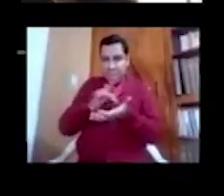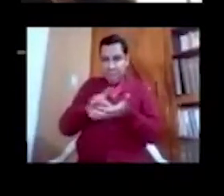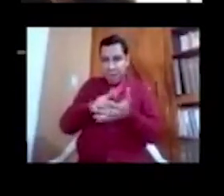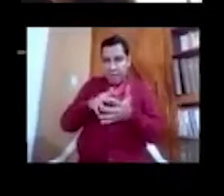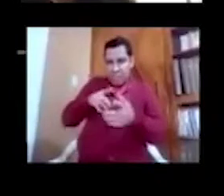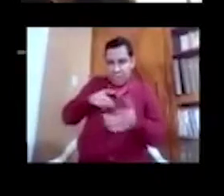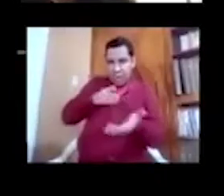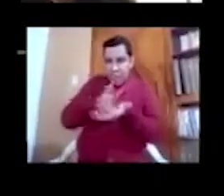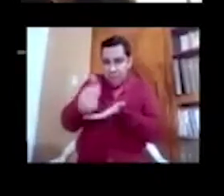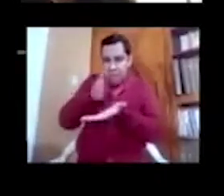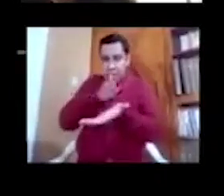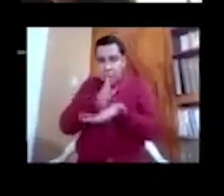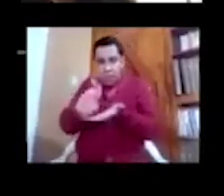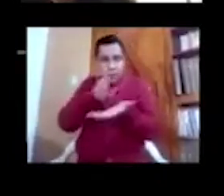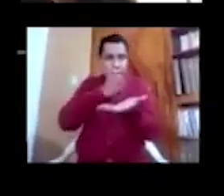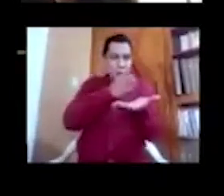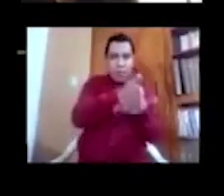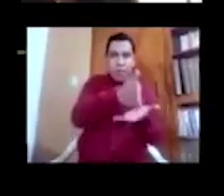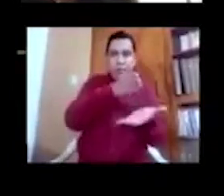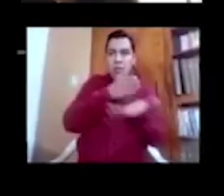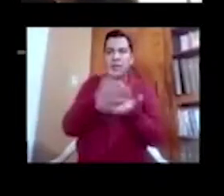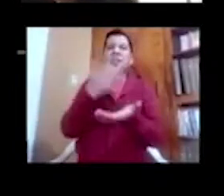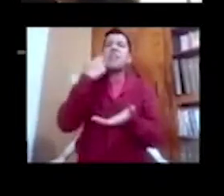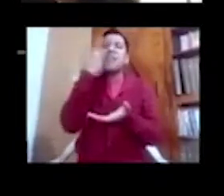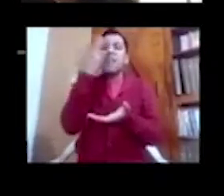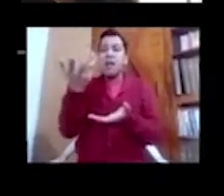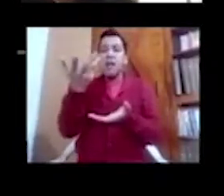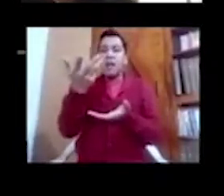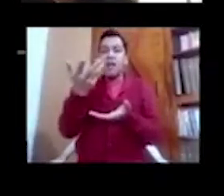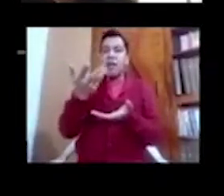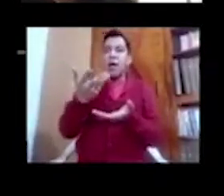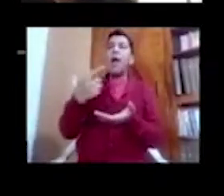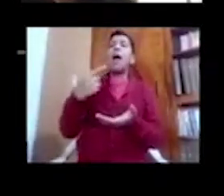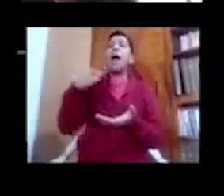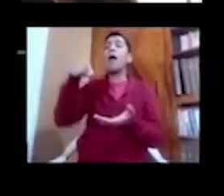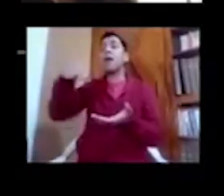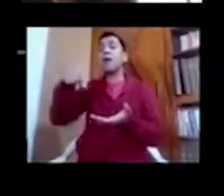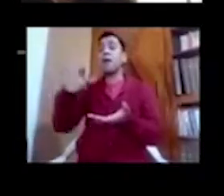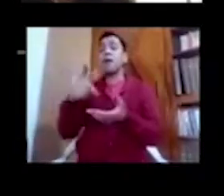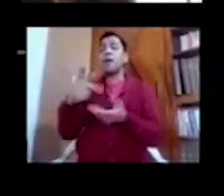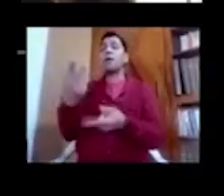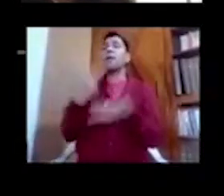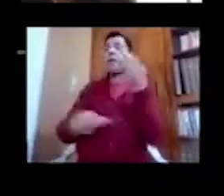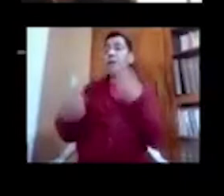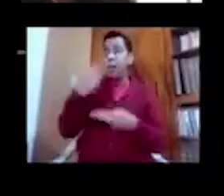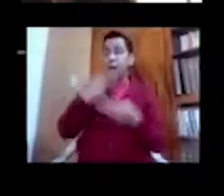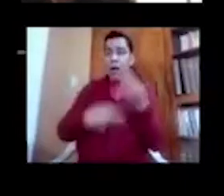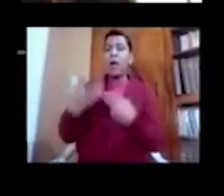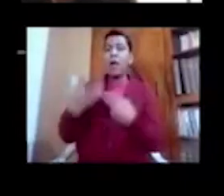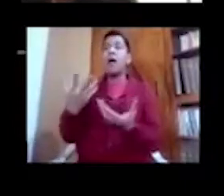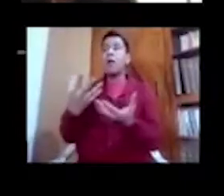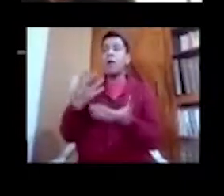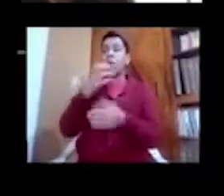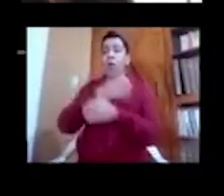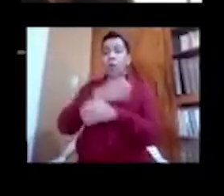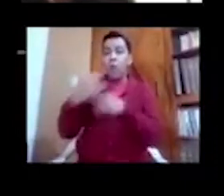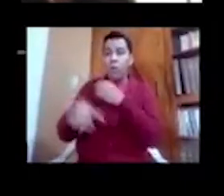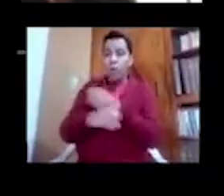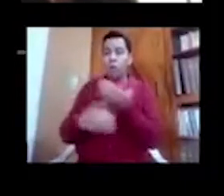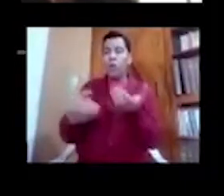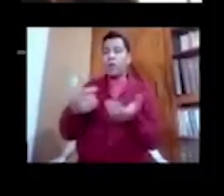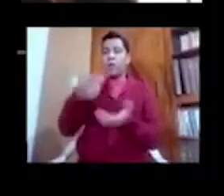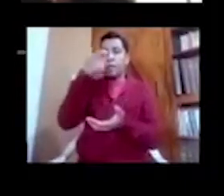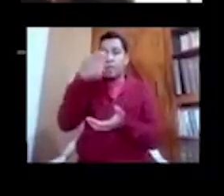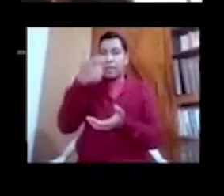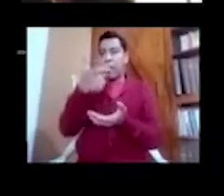van. Solamente lo que quieren es asegurar que va a haber un tributo, que va a haber una entrega de bienes económicos con